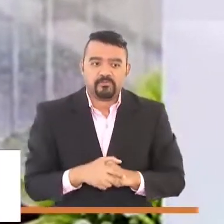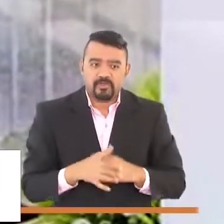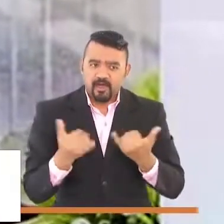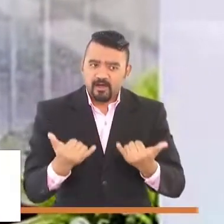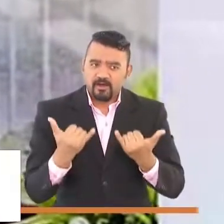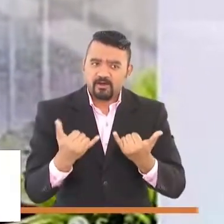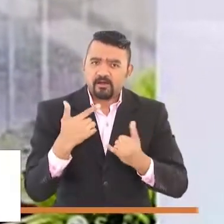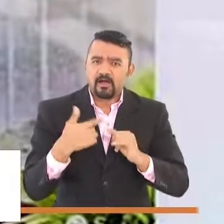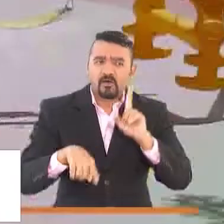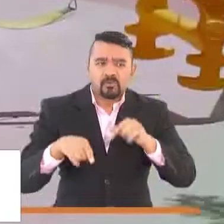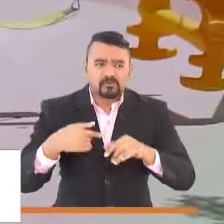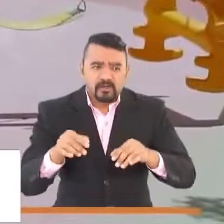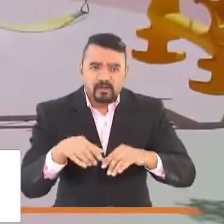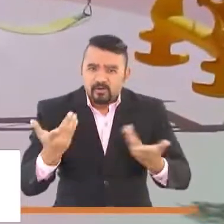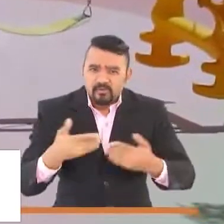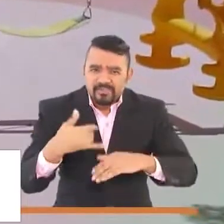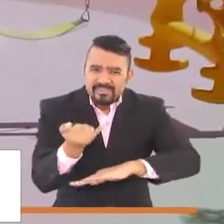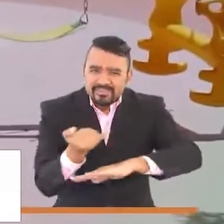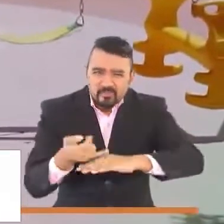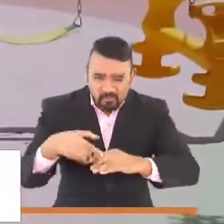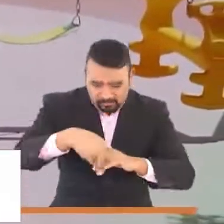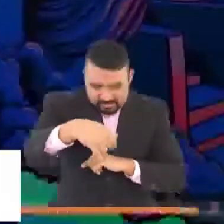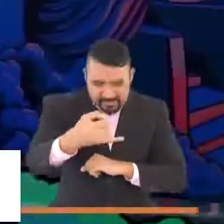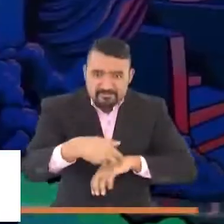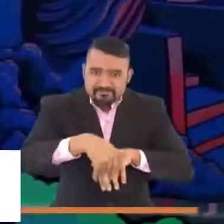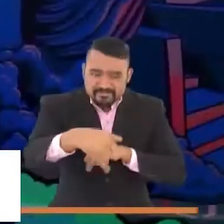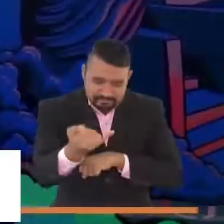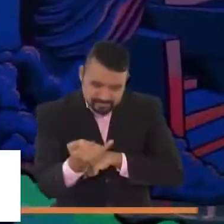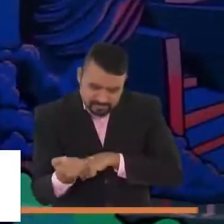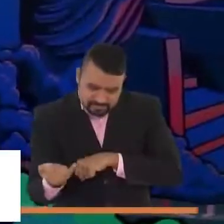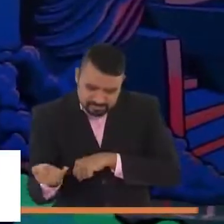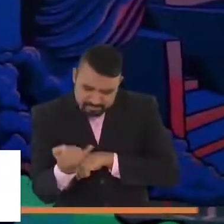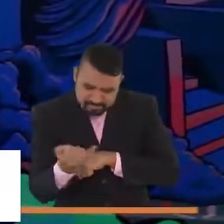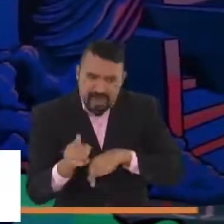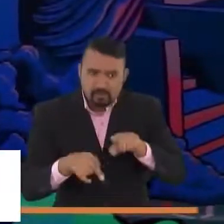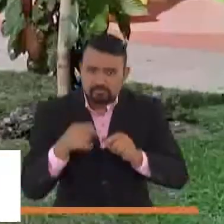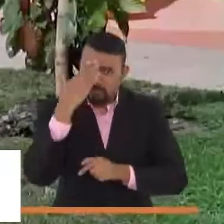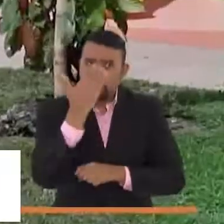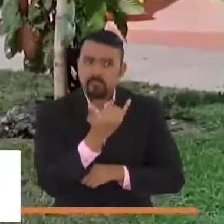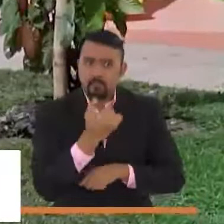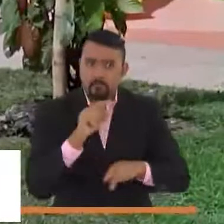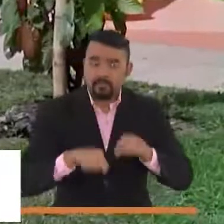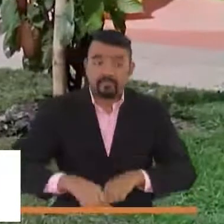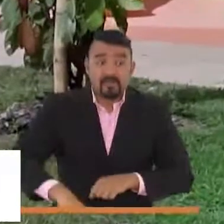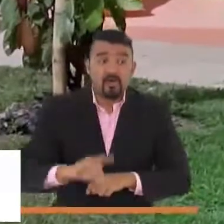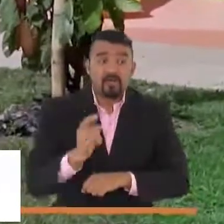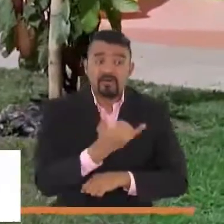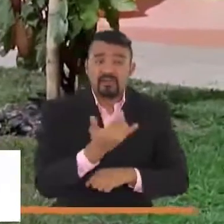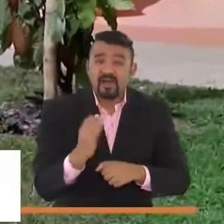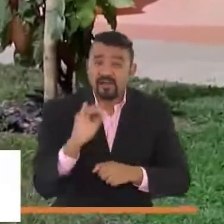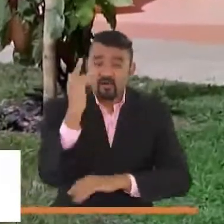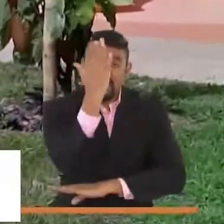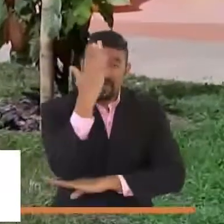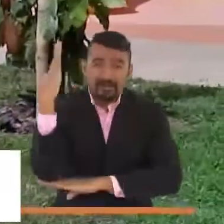listos, ajustados a detalle. No vamos a hacer ningún aprovechamiento forestal en esta obra, es decir, no va a haber tala de